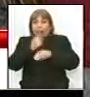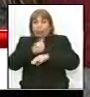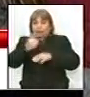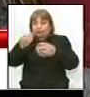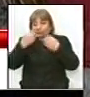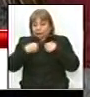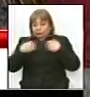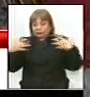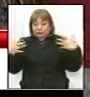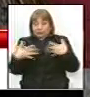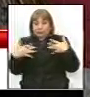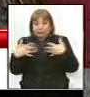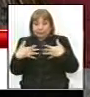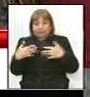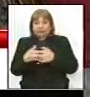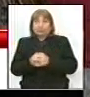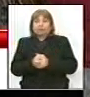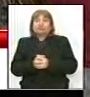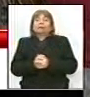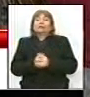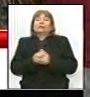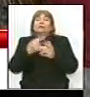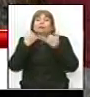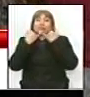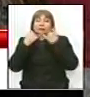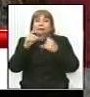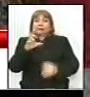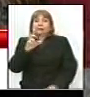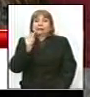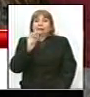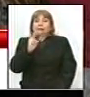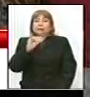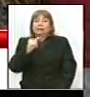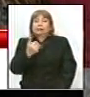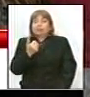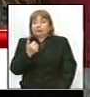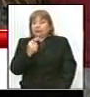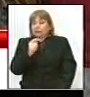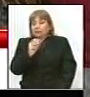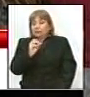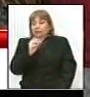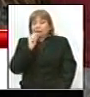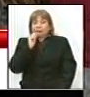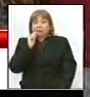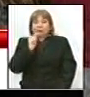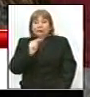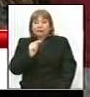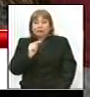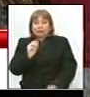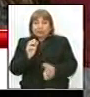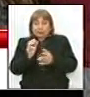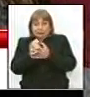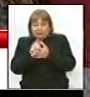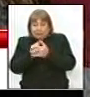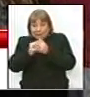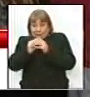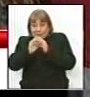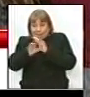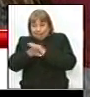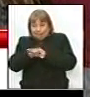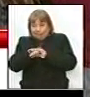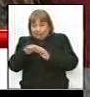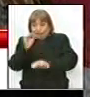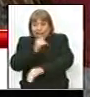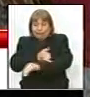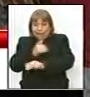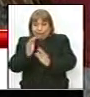asustados están asustados por el informe la galleta y con eso y con eso quieren arrasar con una institución que hay